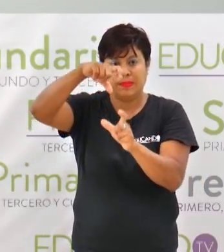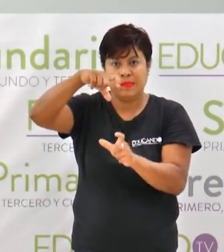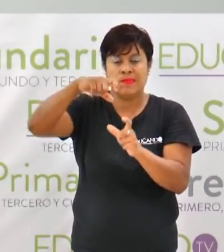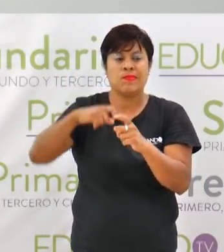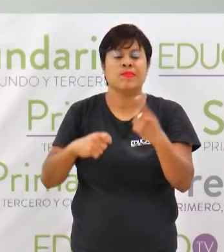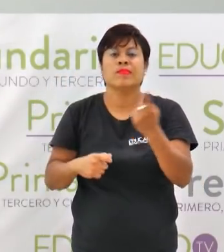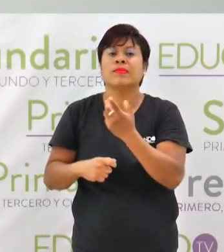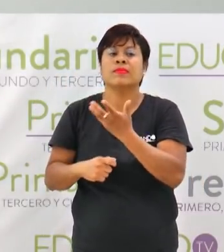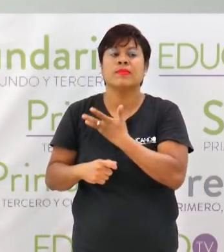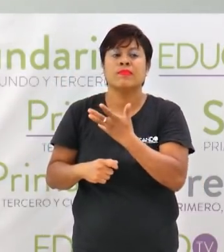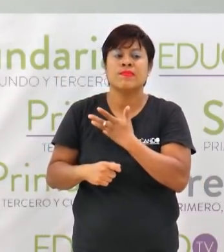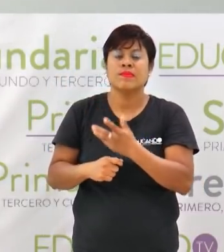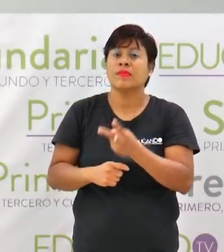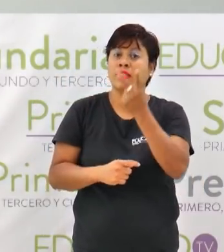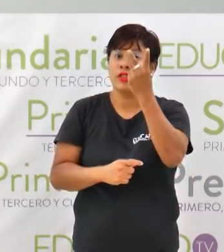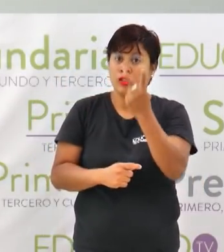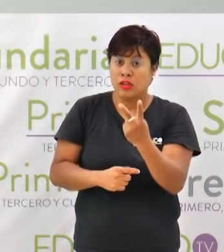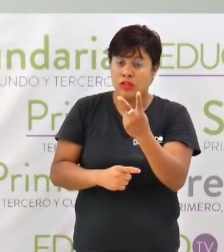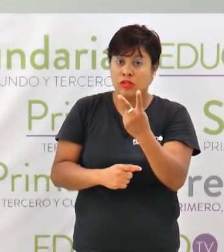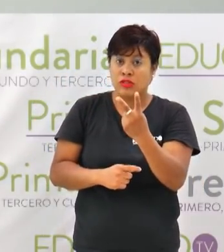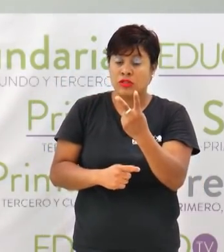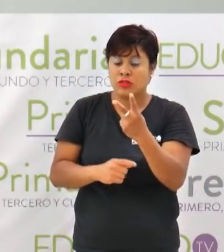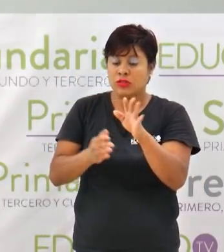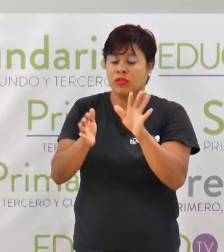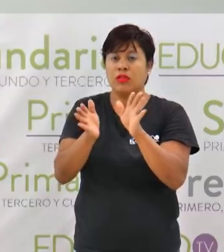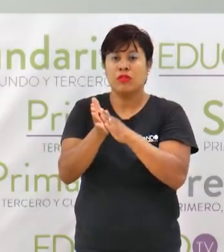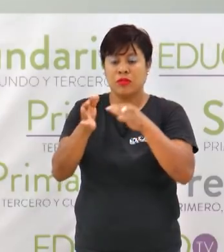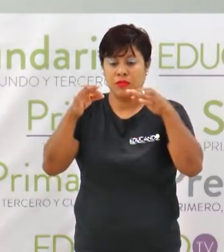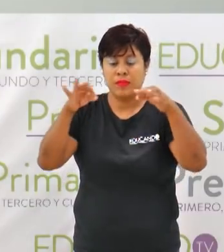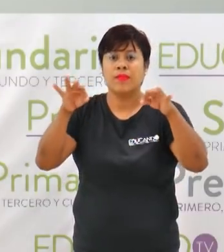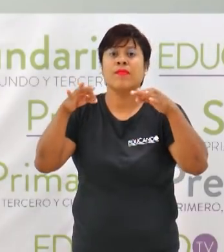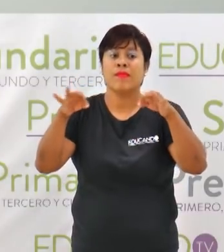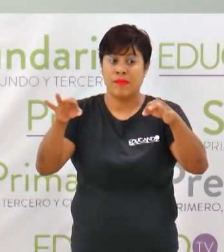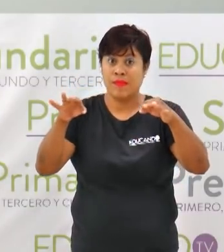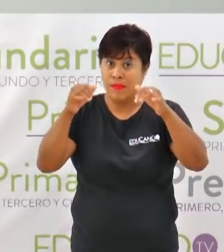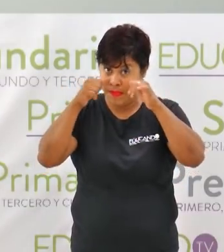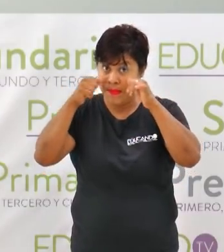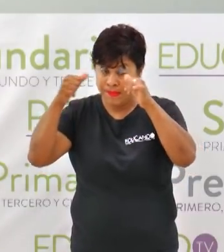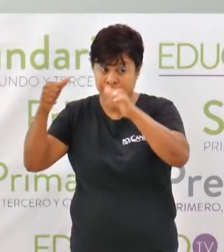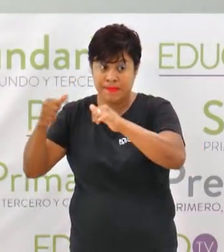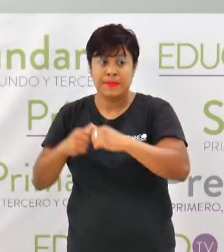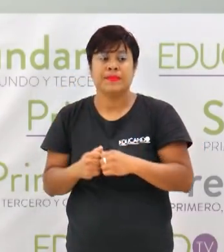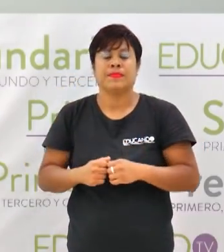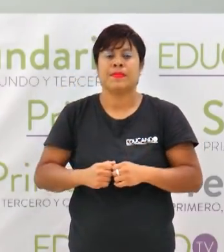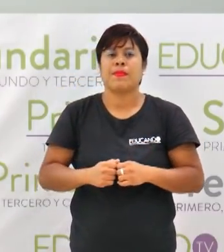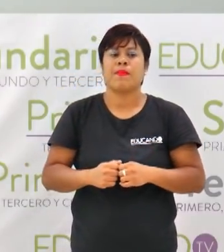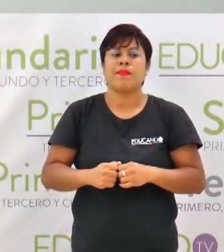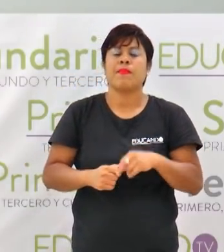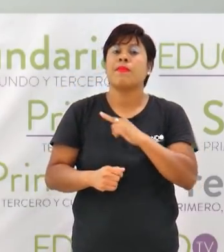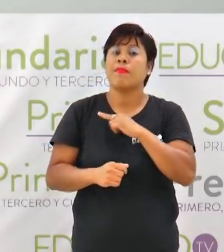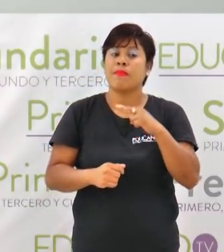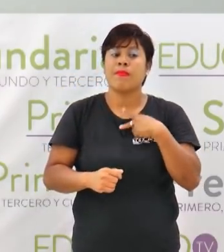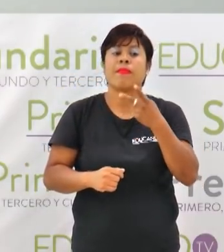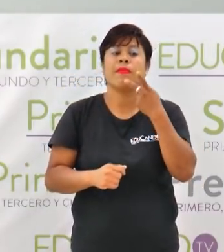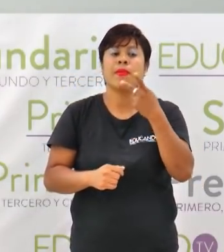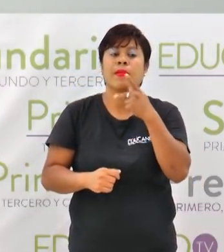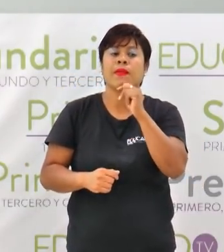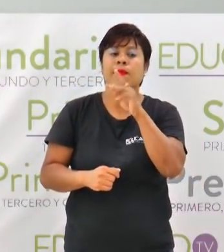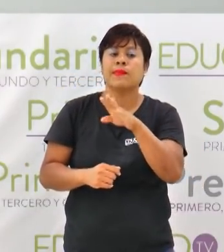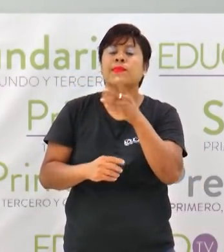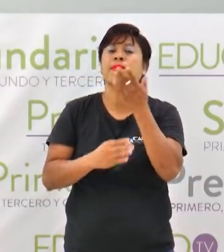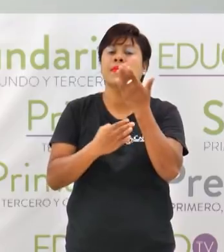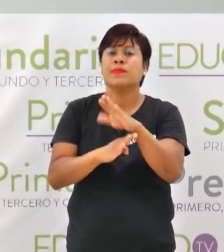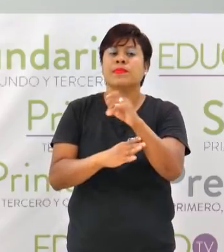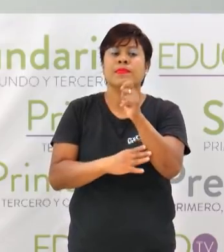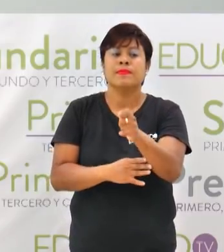folleto que tiene 2 hojas. ¿Bien? Atención con esto. Vamos a hablar también sobre